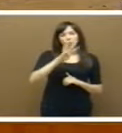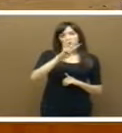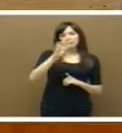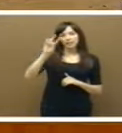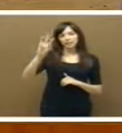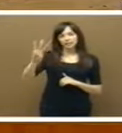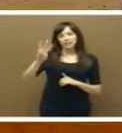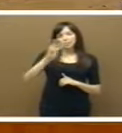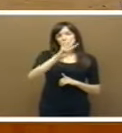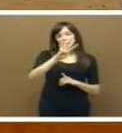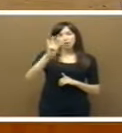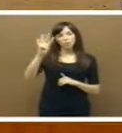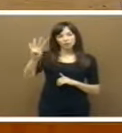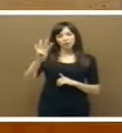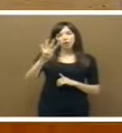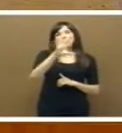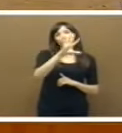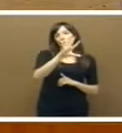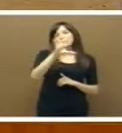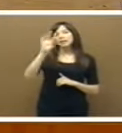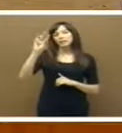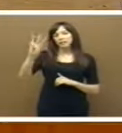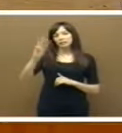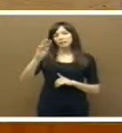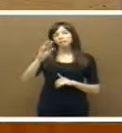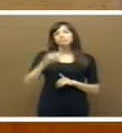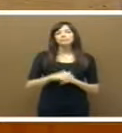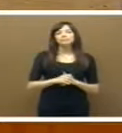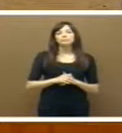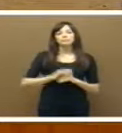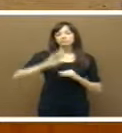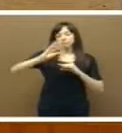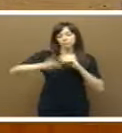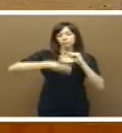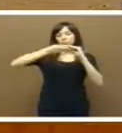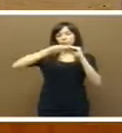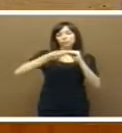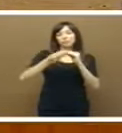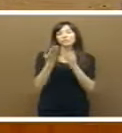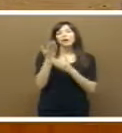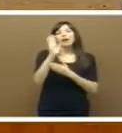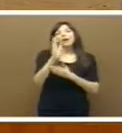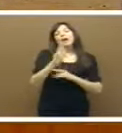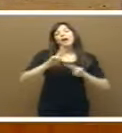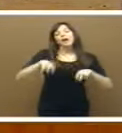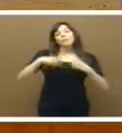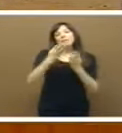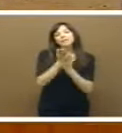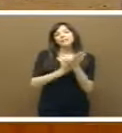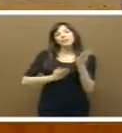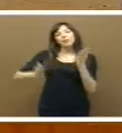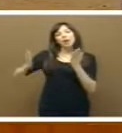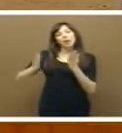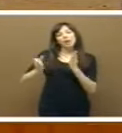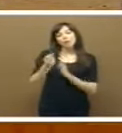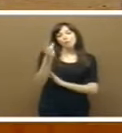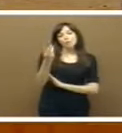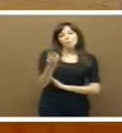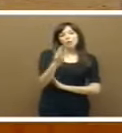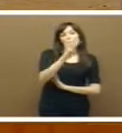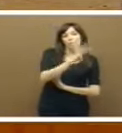43, 44 y 53, incorporando la enmienda transaccional a las números 4